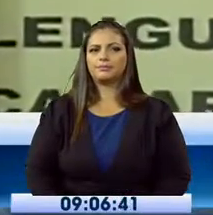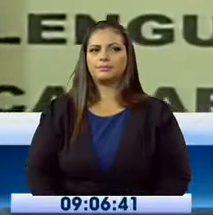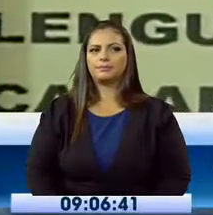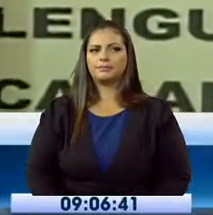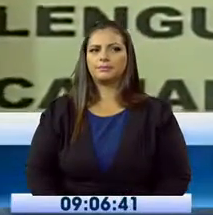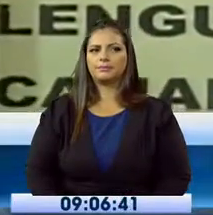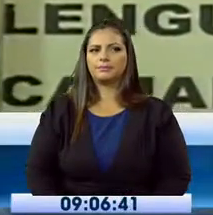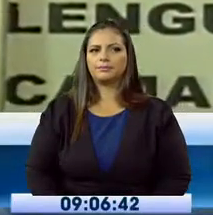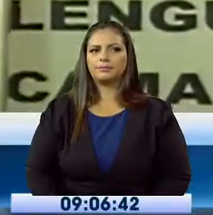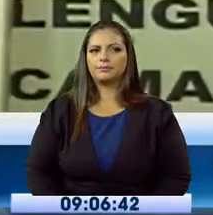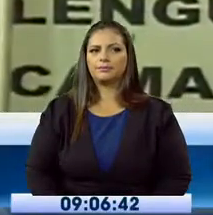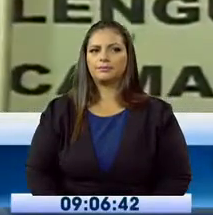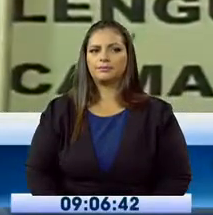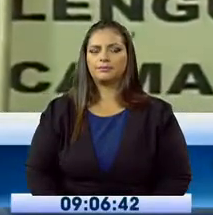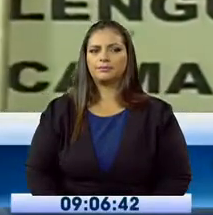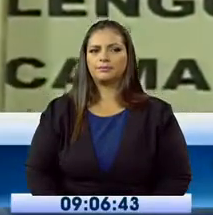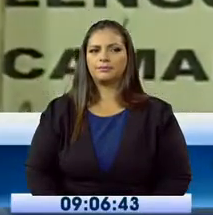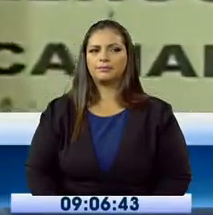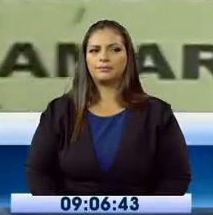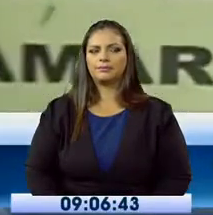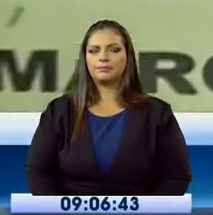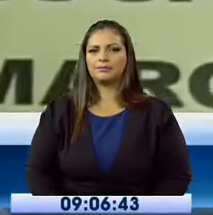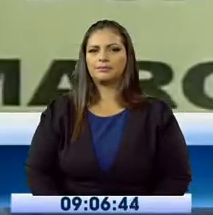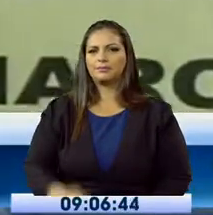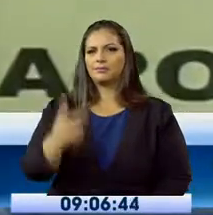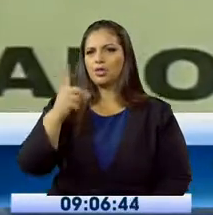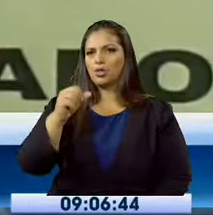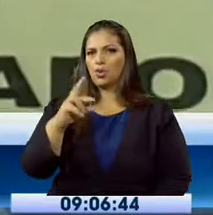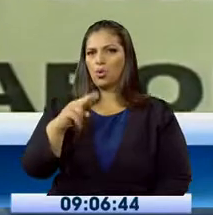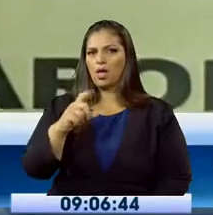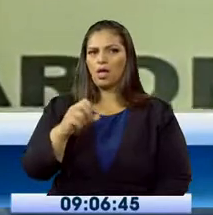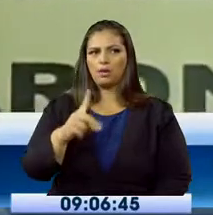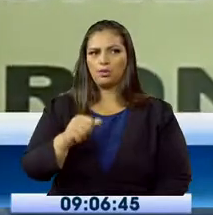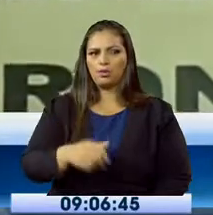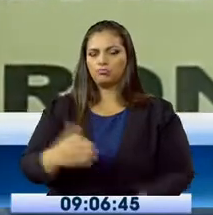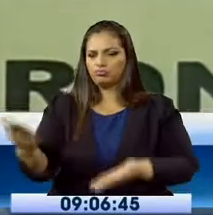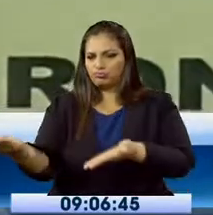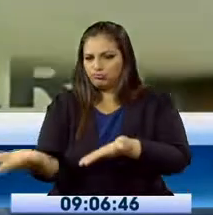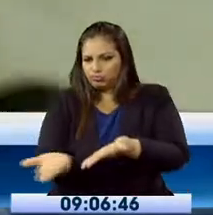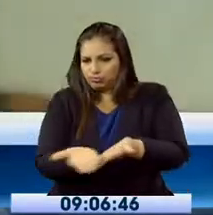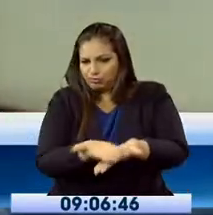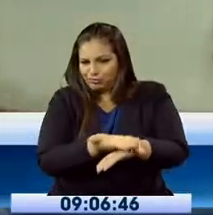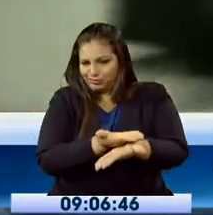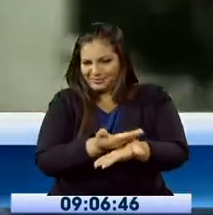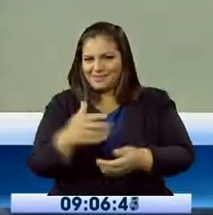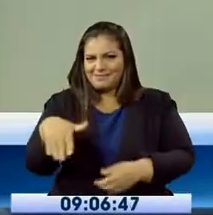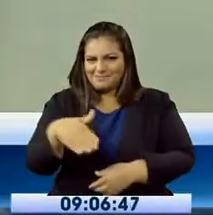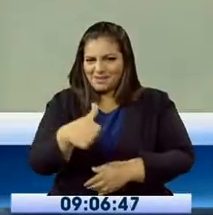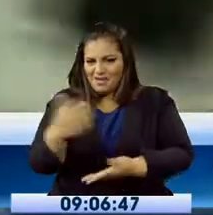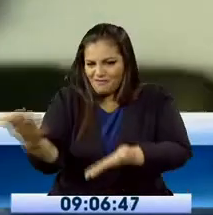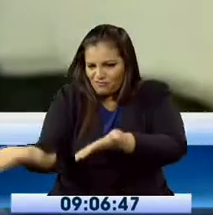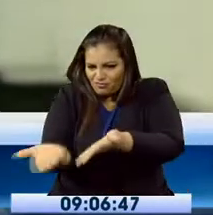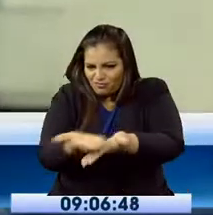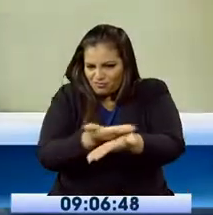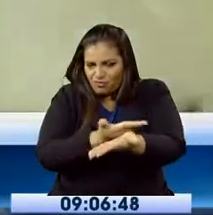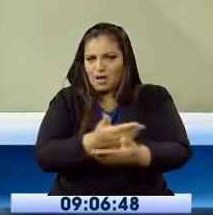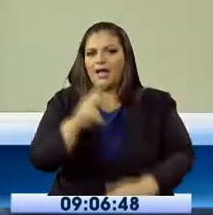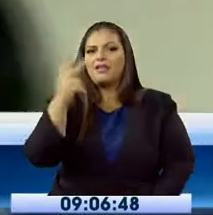ver, dorado. Pero es que ahí dice filete, pues yo leo lo que dice ahí. La libra. Dorado, $3 la